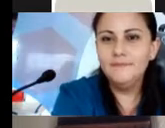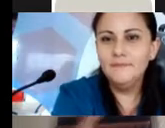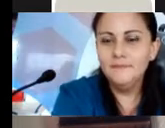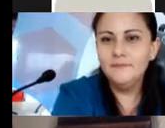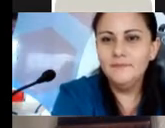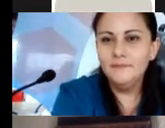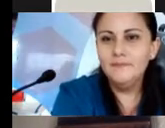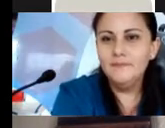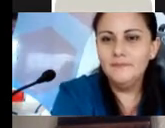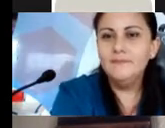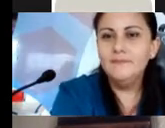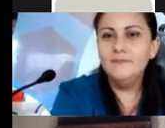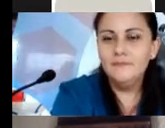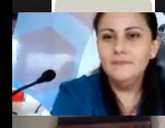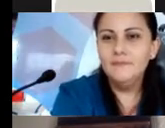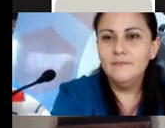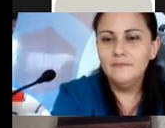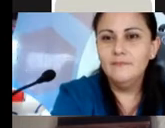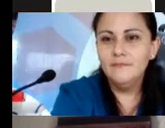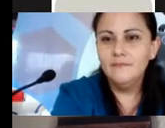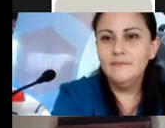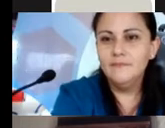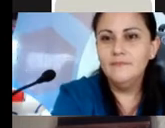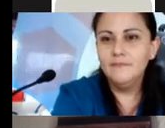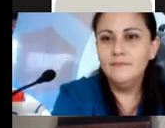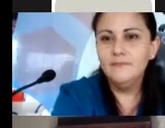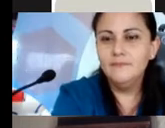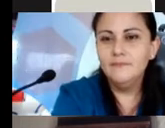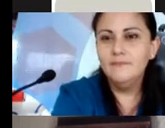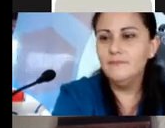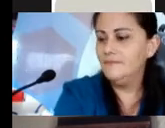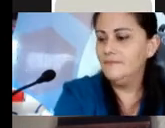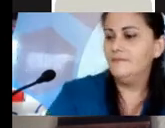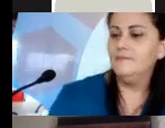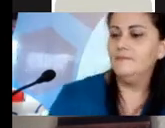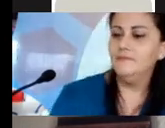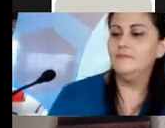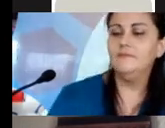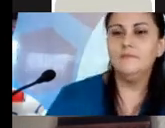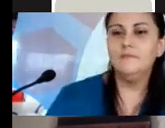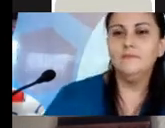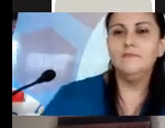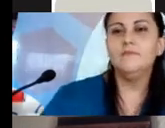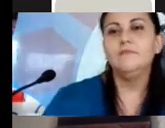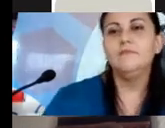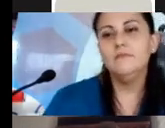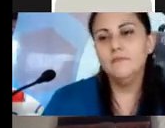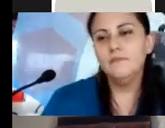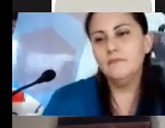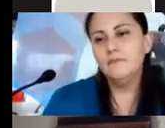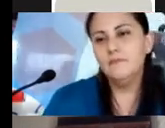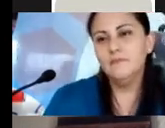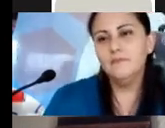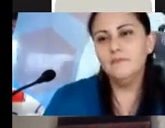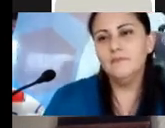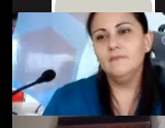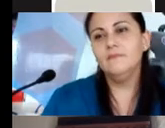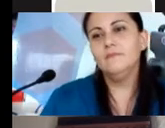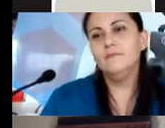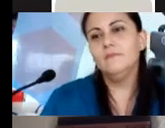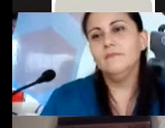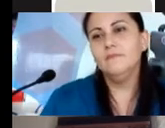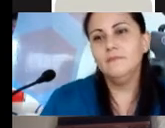faja frontal, sí o no, dependen del paciente. Y cada paciente nos va a dar siempre un feedback. De alguna